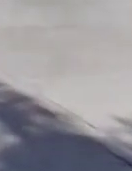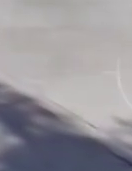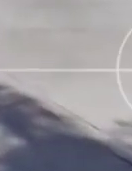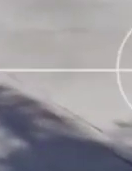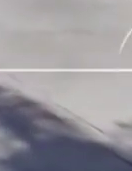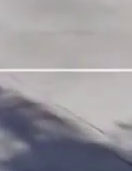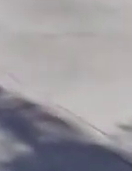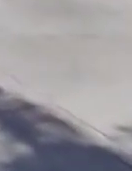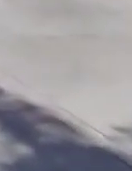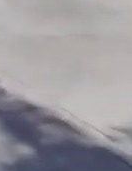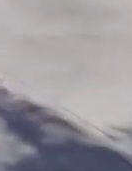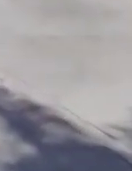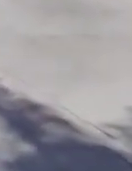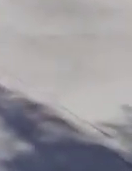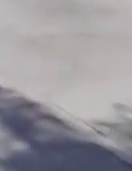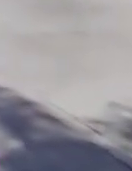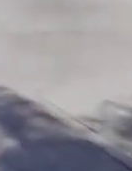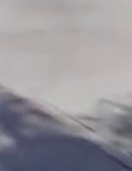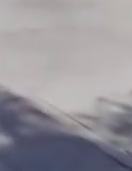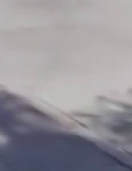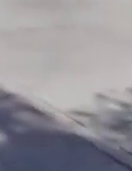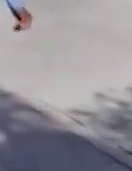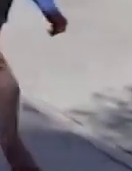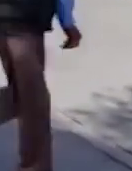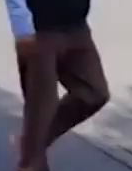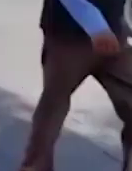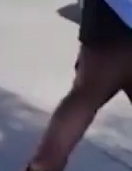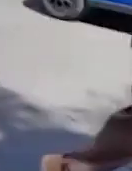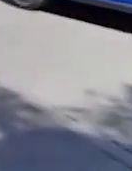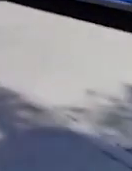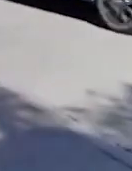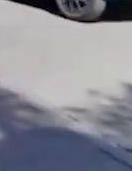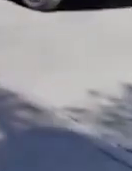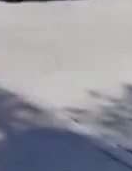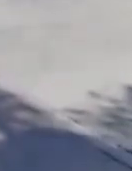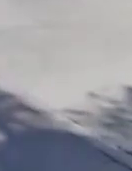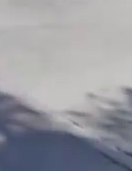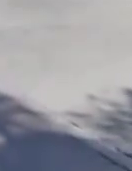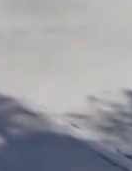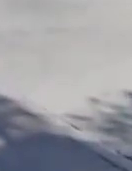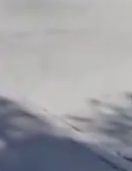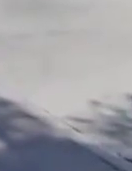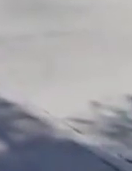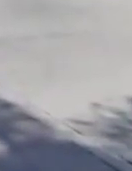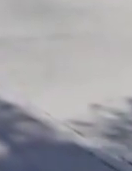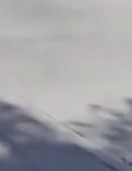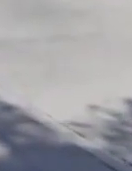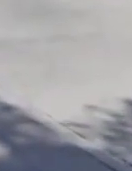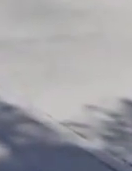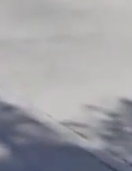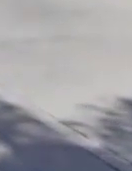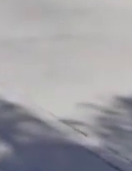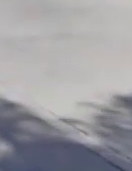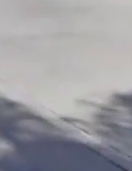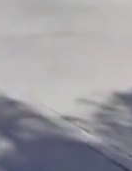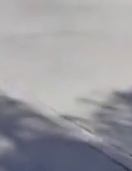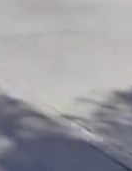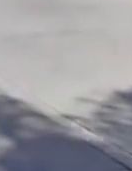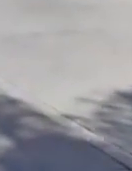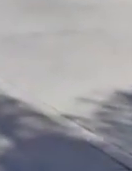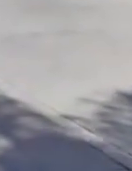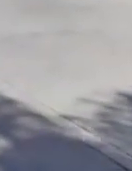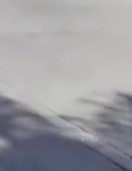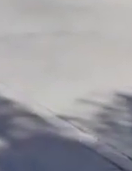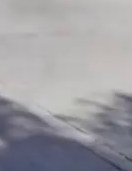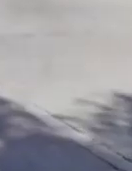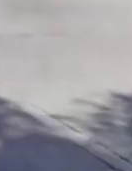buenas tardes. Un gusto saludarlos nuevamente. Y bueno, pues hoy le tenemos algunas recomendaciones. Recordamos que se acerca el Buen Fin y